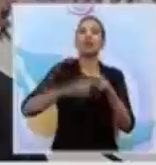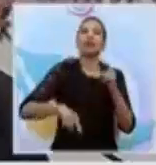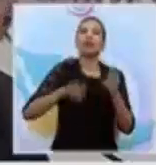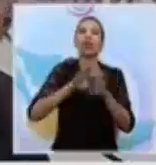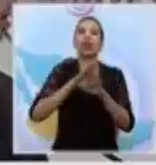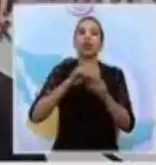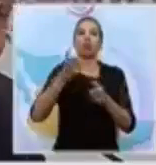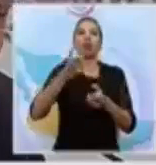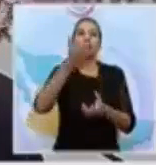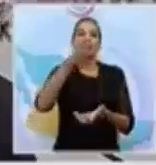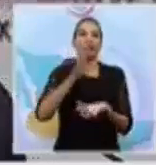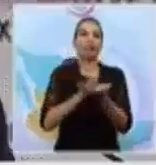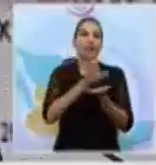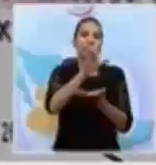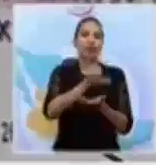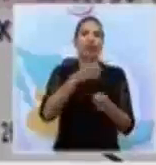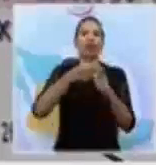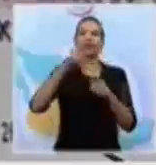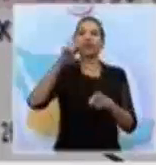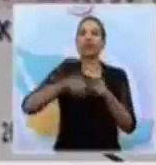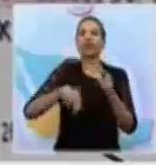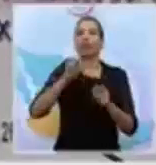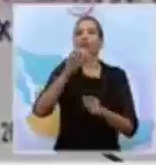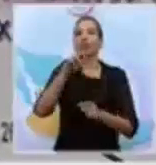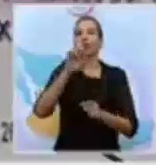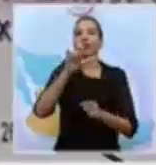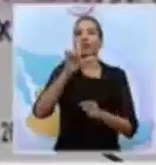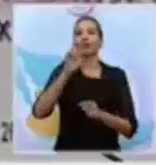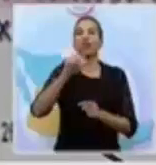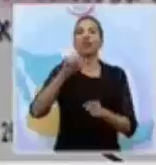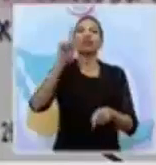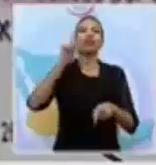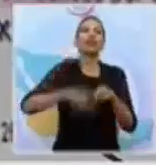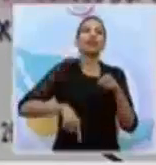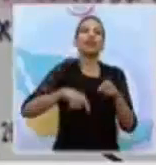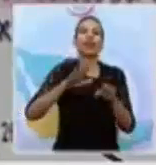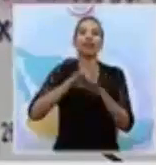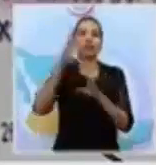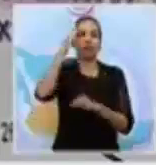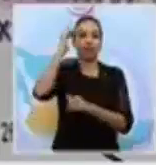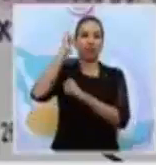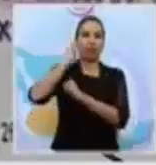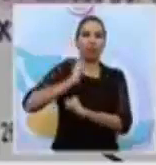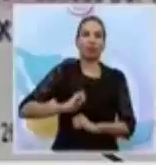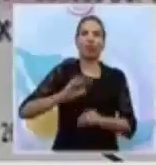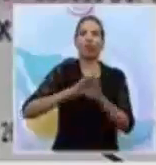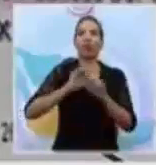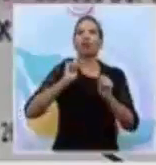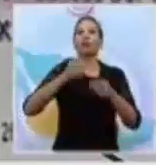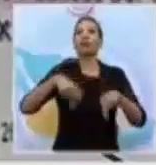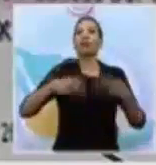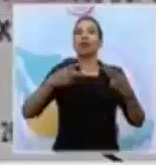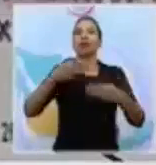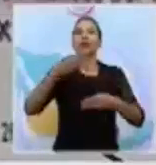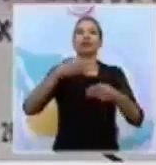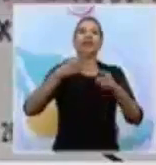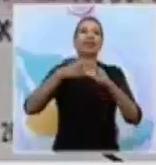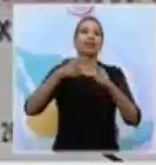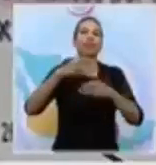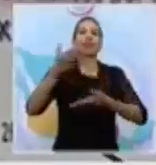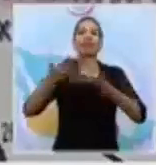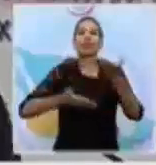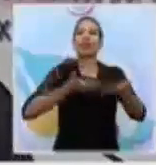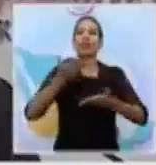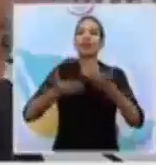desmercantilización y desenajenación. Desmercantilizar es quitarle el carácter de mercancía a un bien o